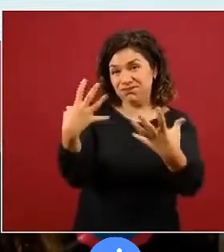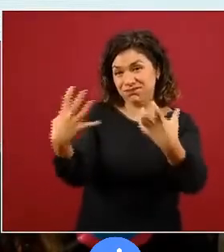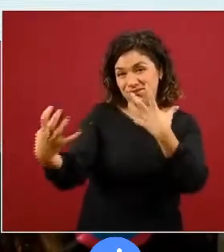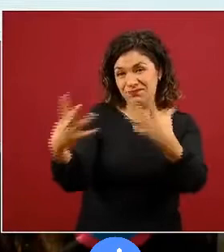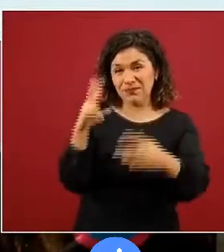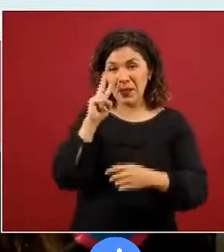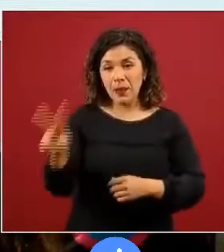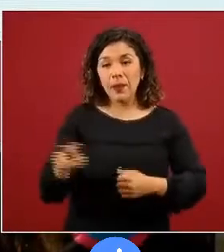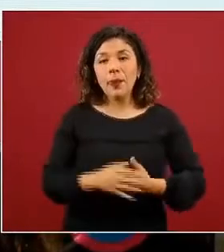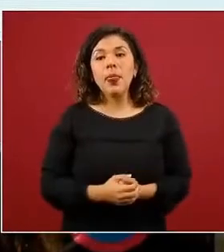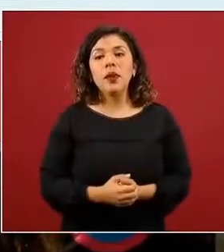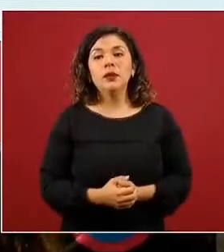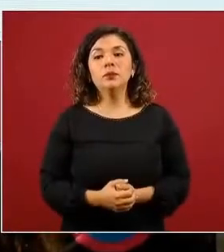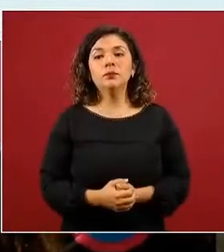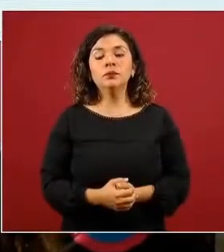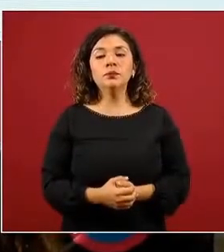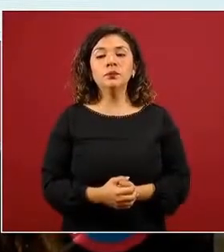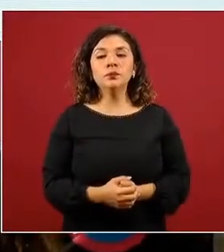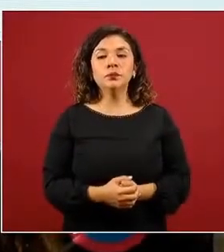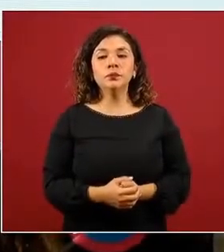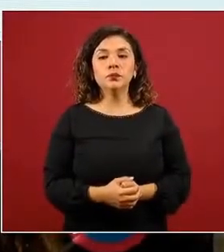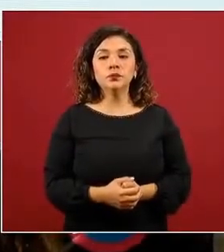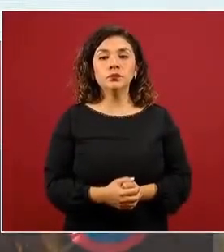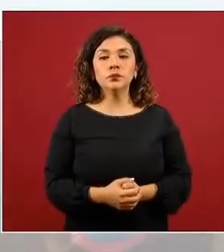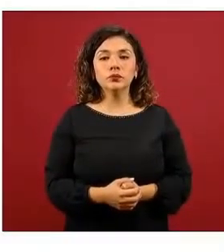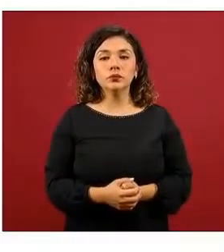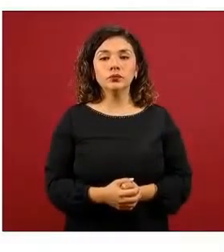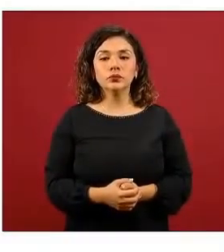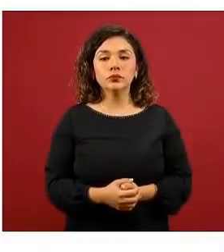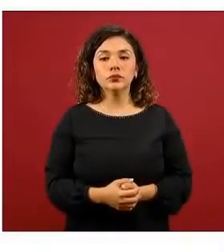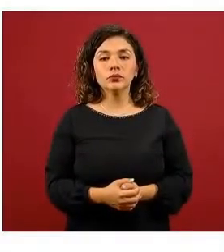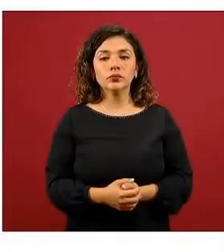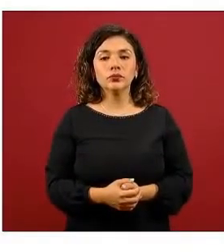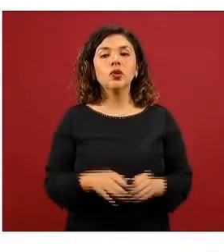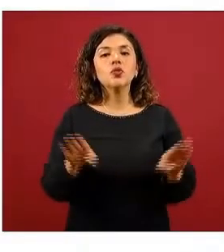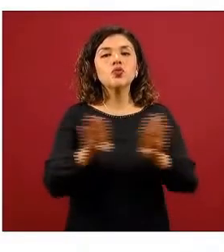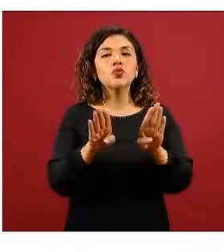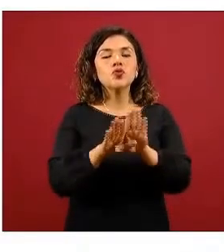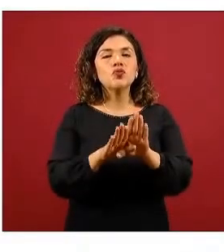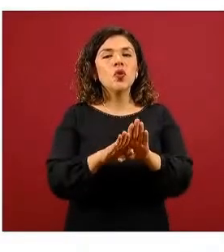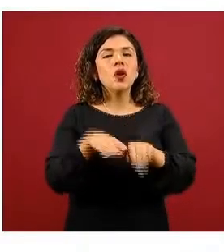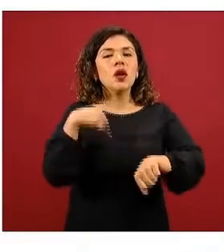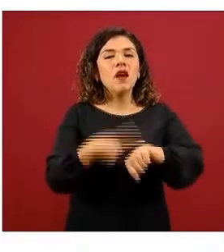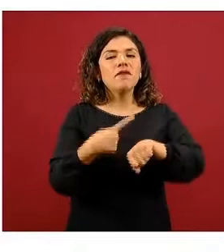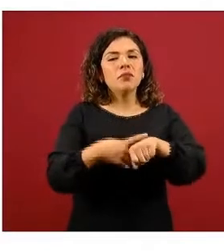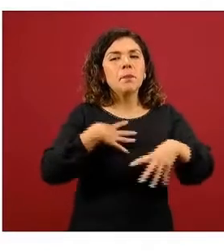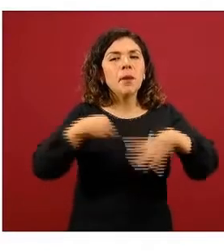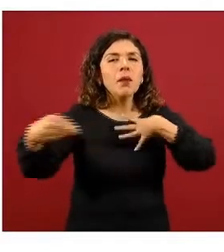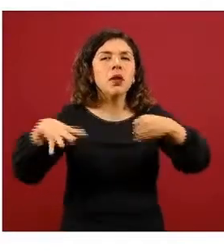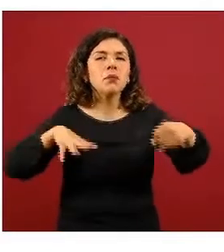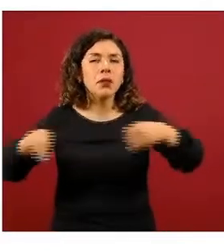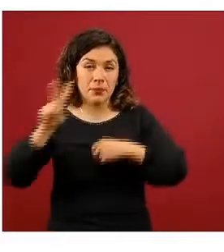clic aquí en la diapositiva, y vamos viendo la tendencia también de la propagación territorial.